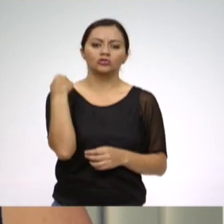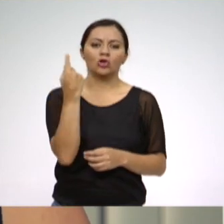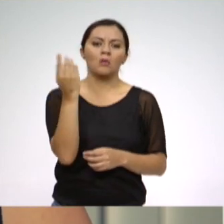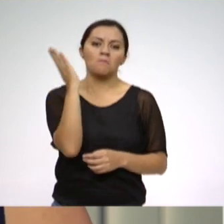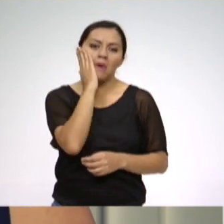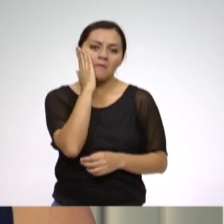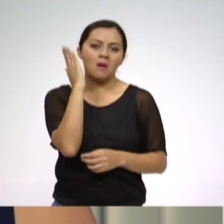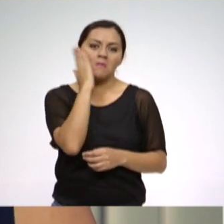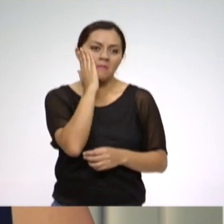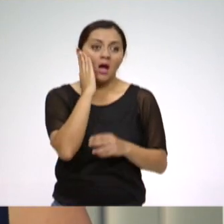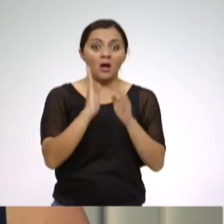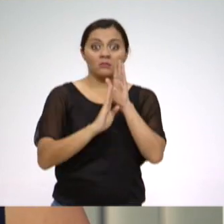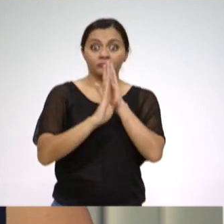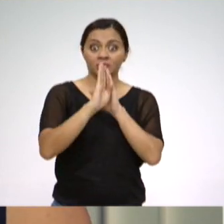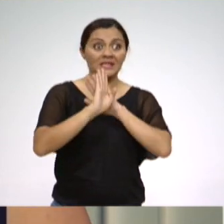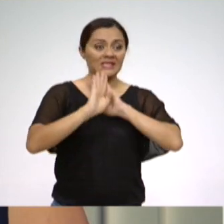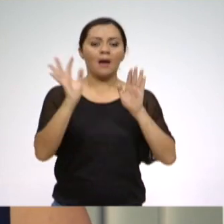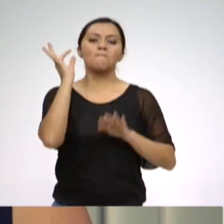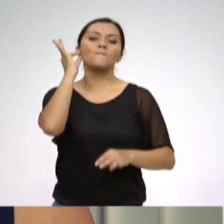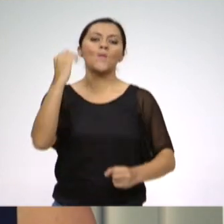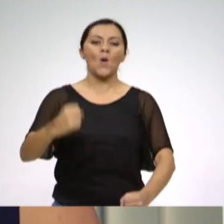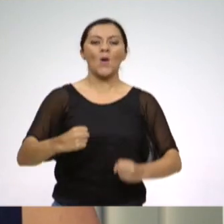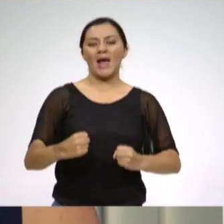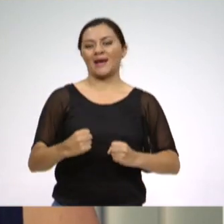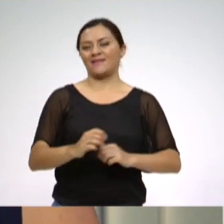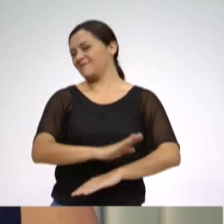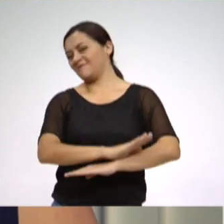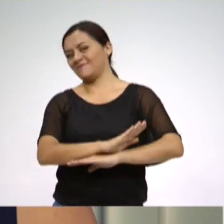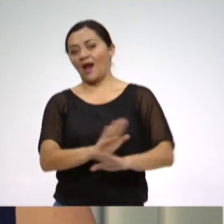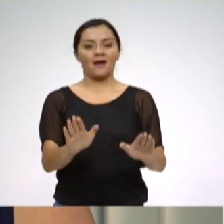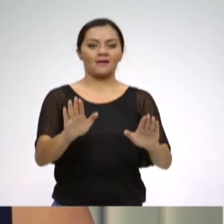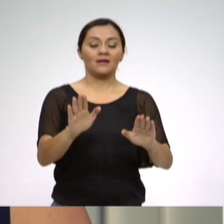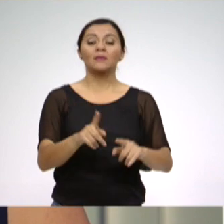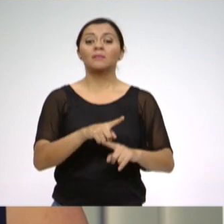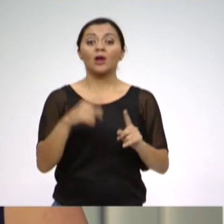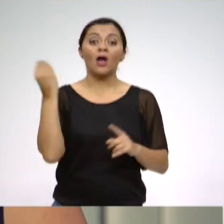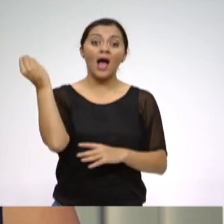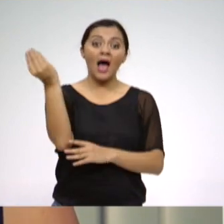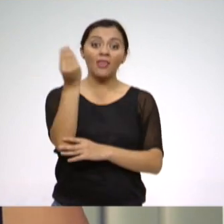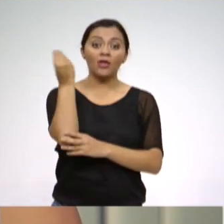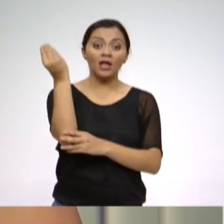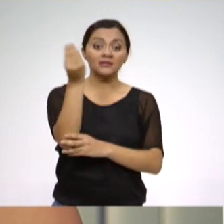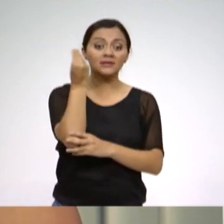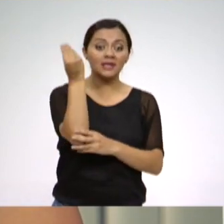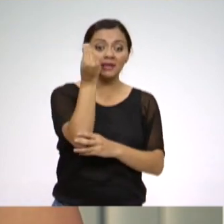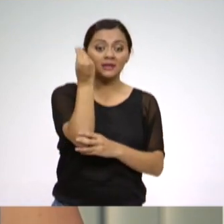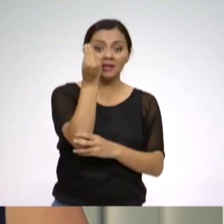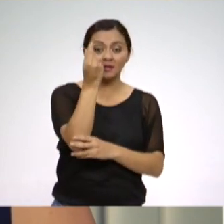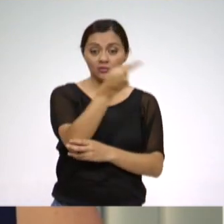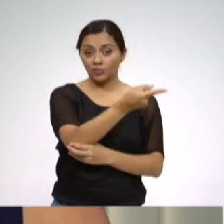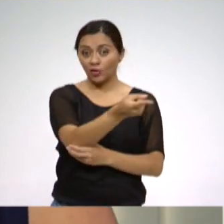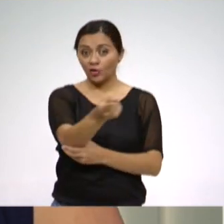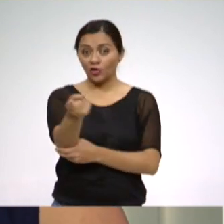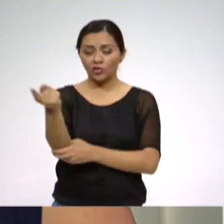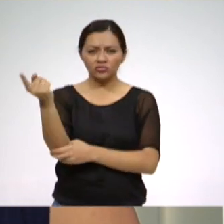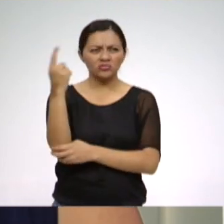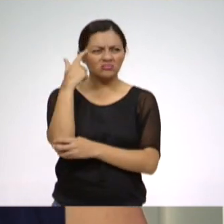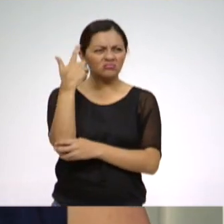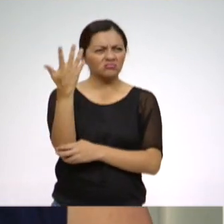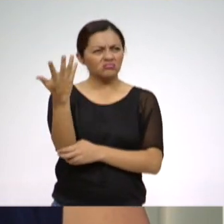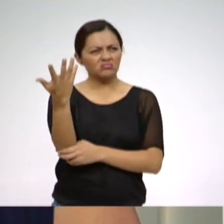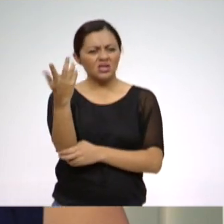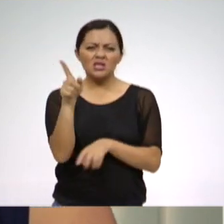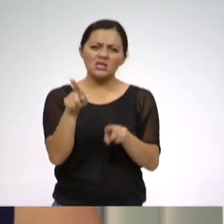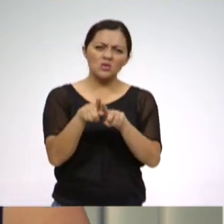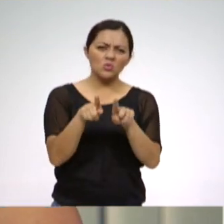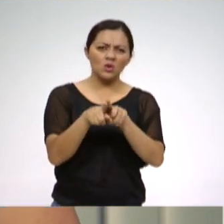mamás. Y eso obviamente en muchas de las adolescentes, en muchas de las chicas que no tienen más opciones, se